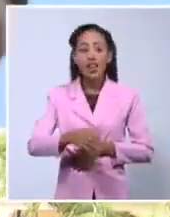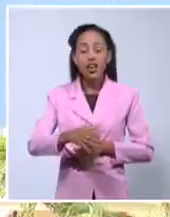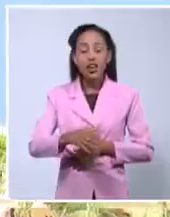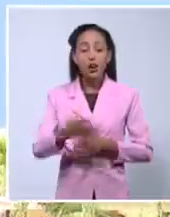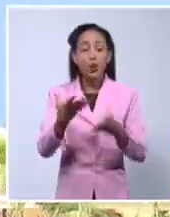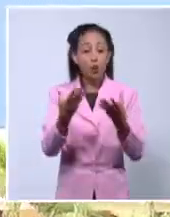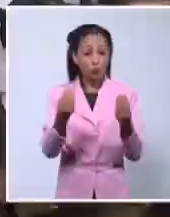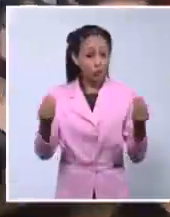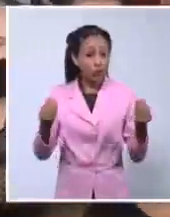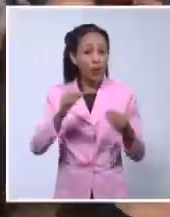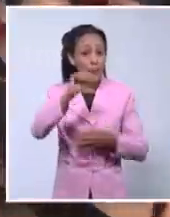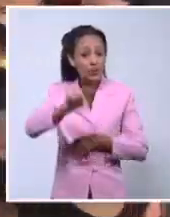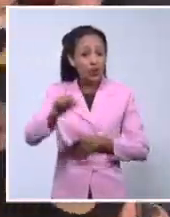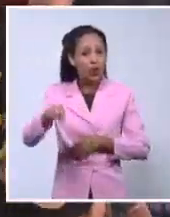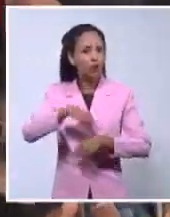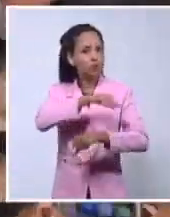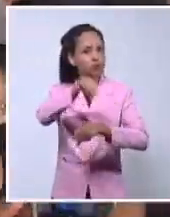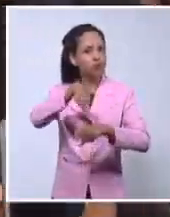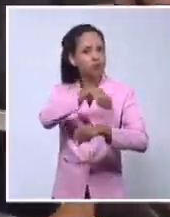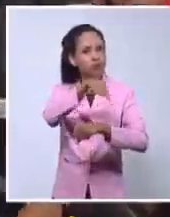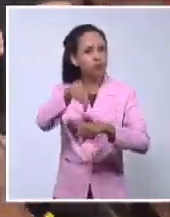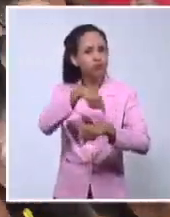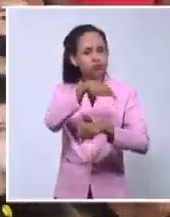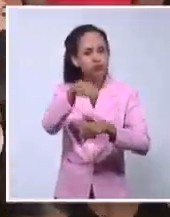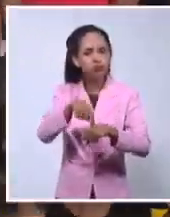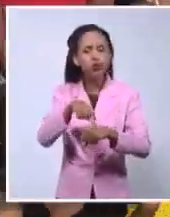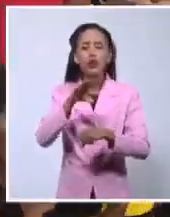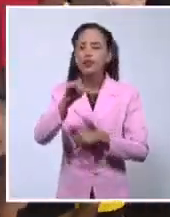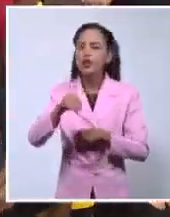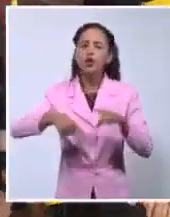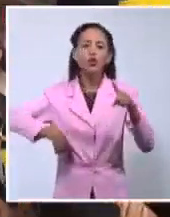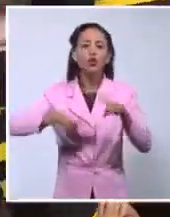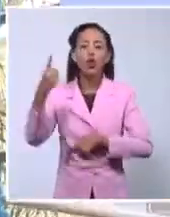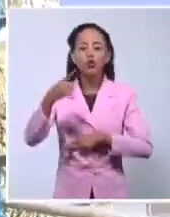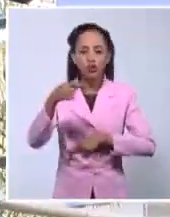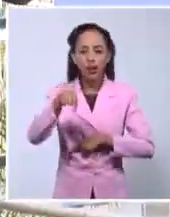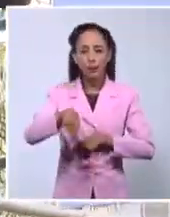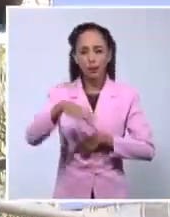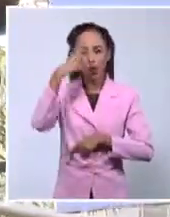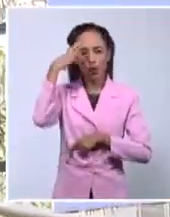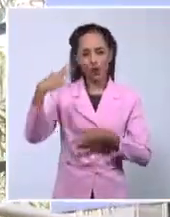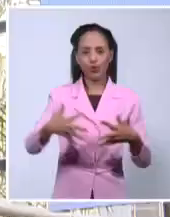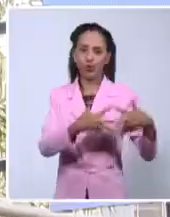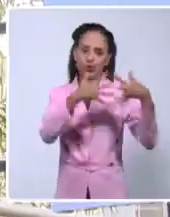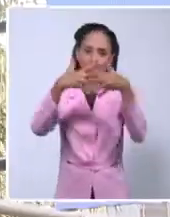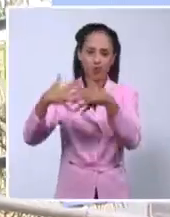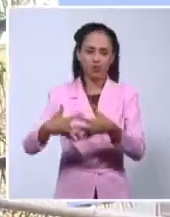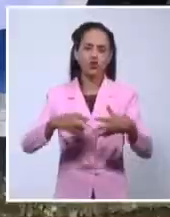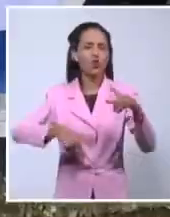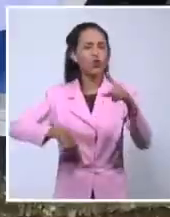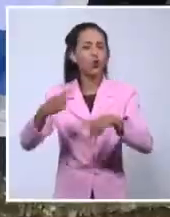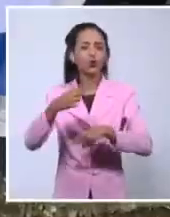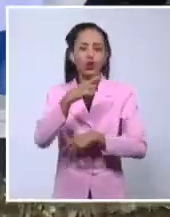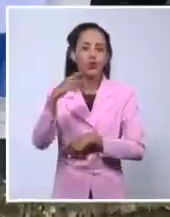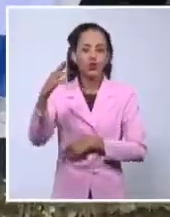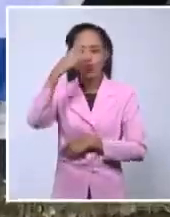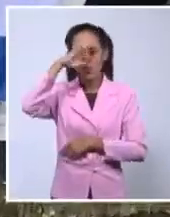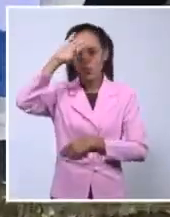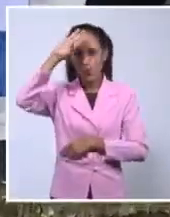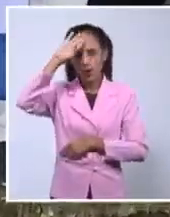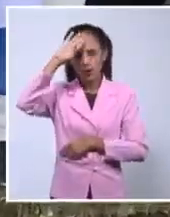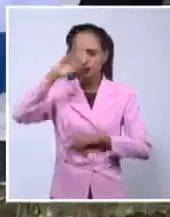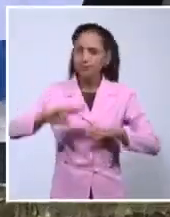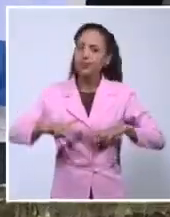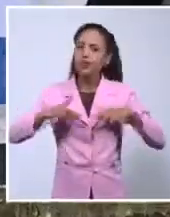durante horas expresó su condena a los intentos desestabilizadores de la contrarrevolución. Reiteró